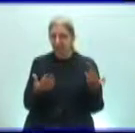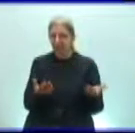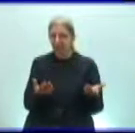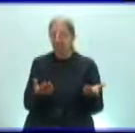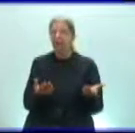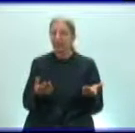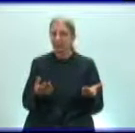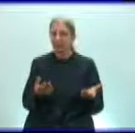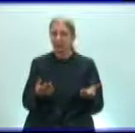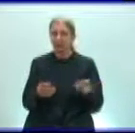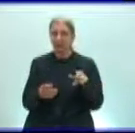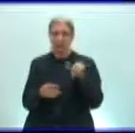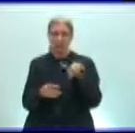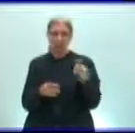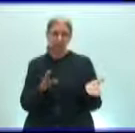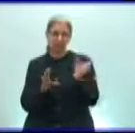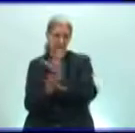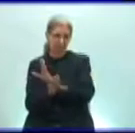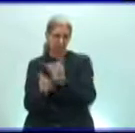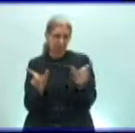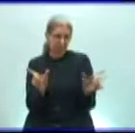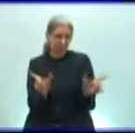signos, igualmente aquí.